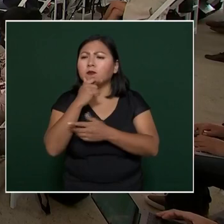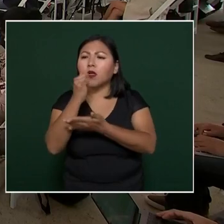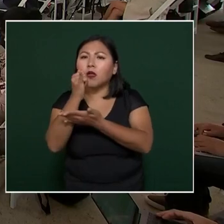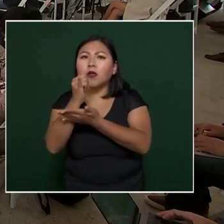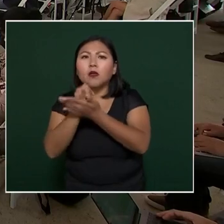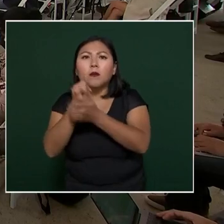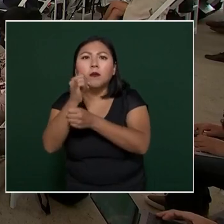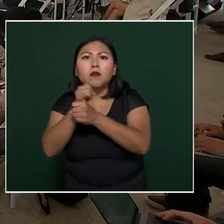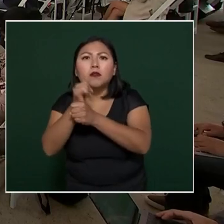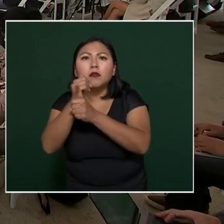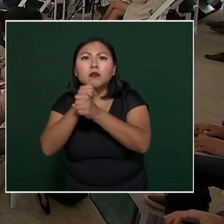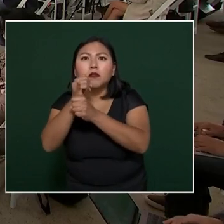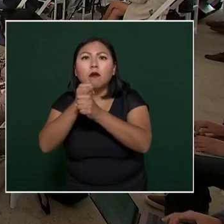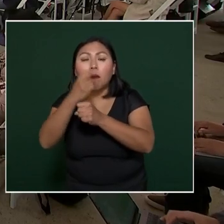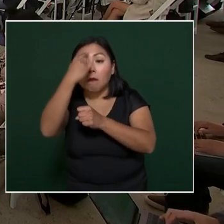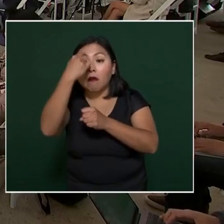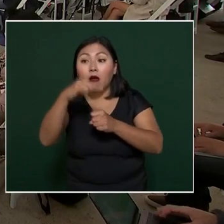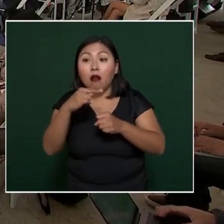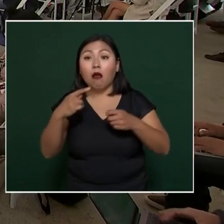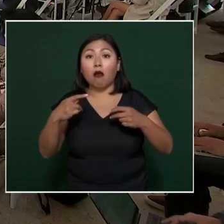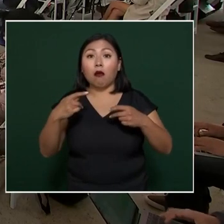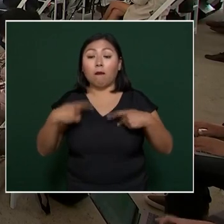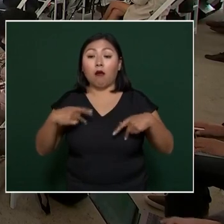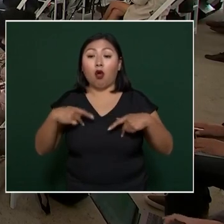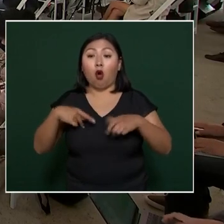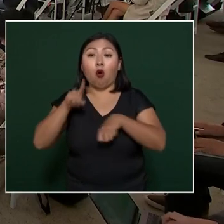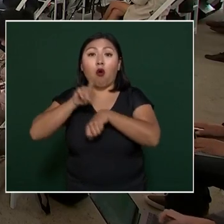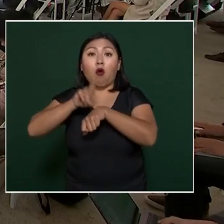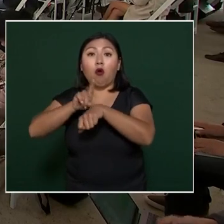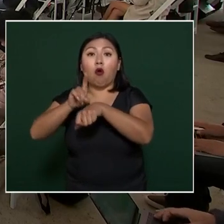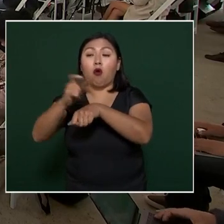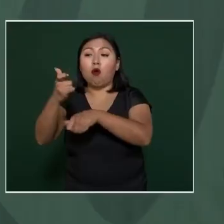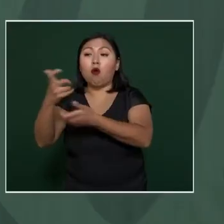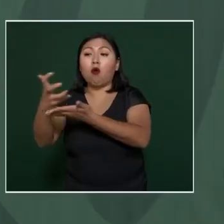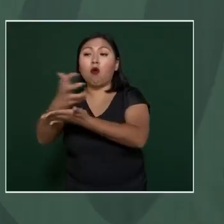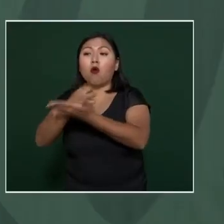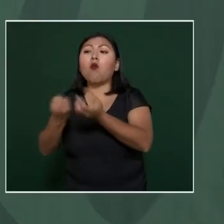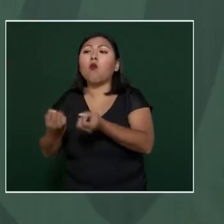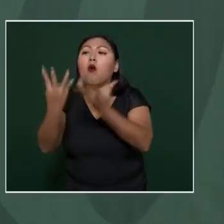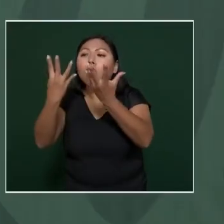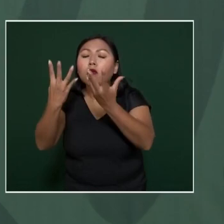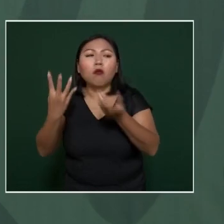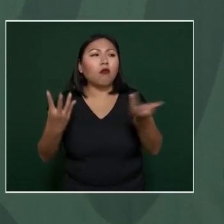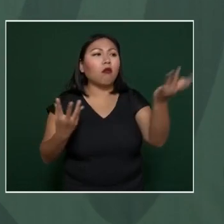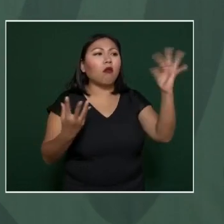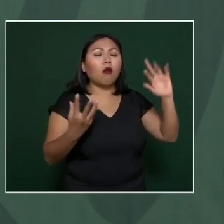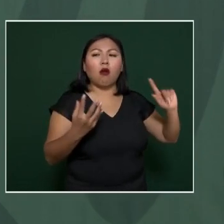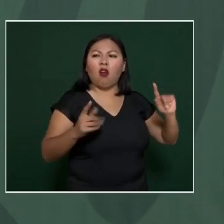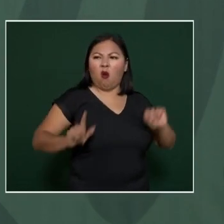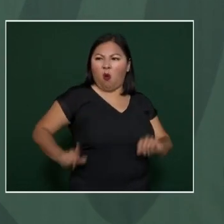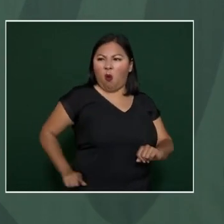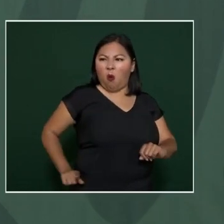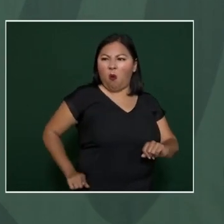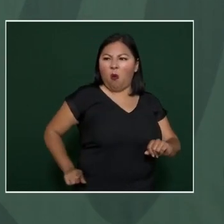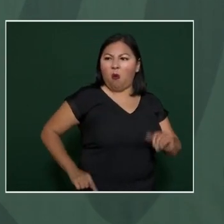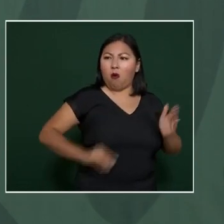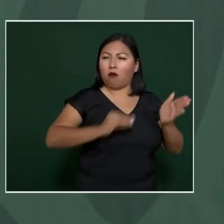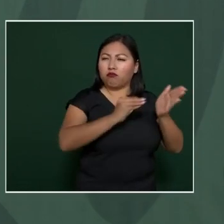me servía era mi referente porque cuando empezó la política